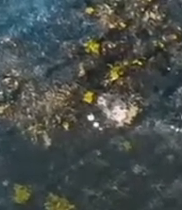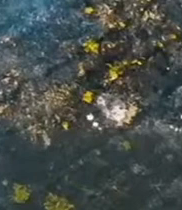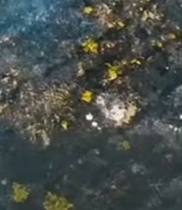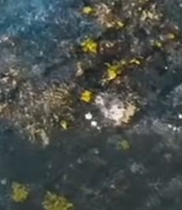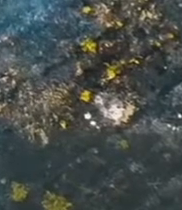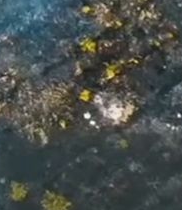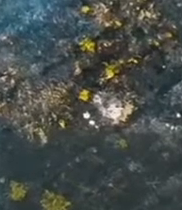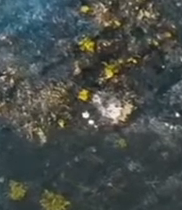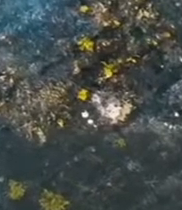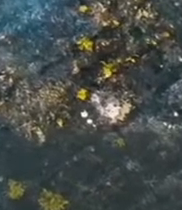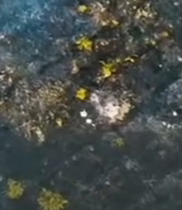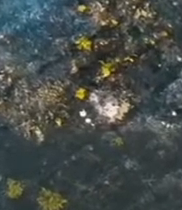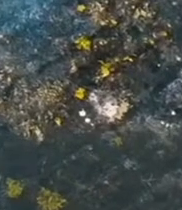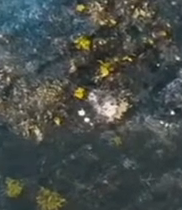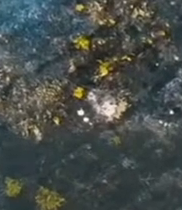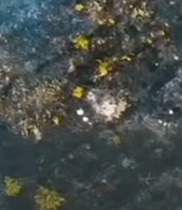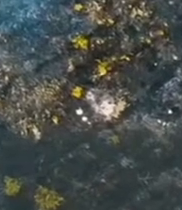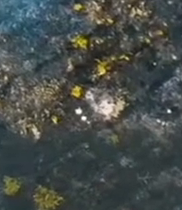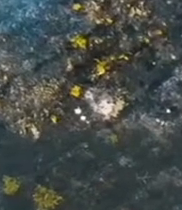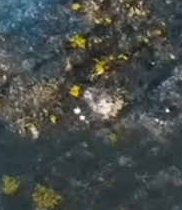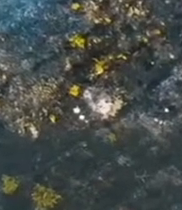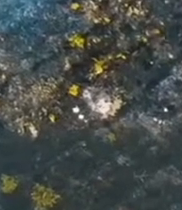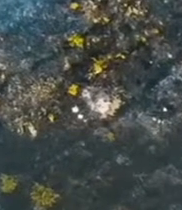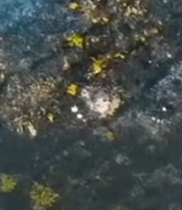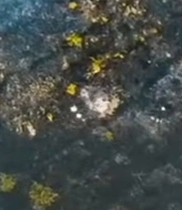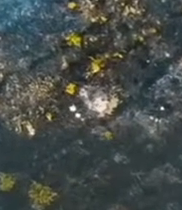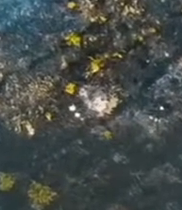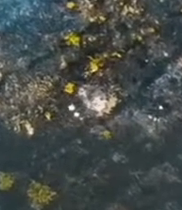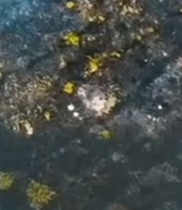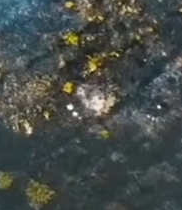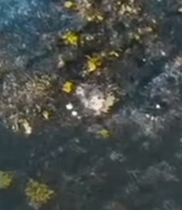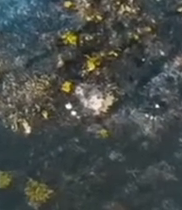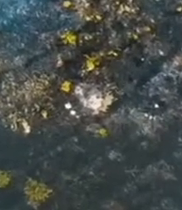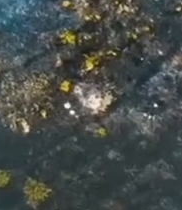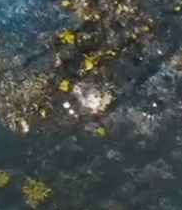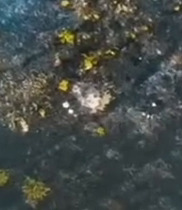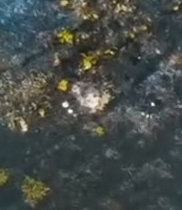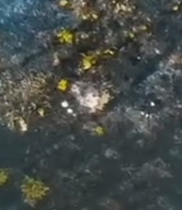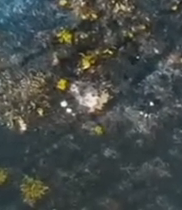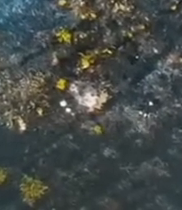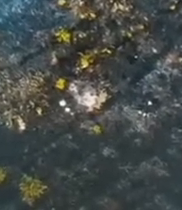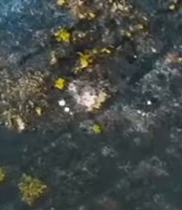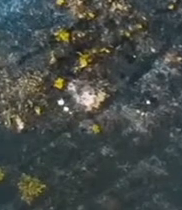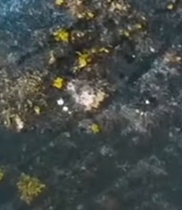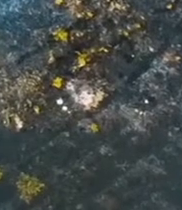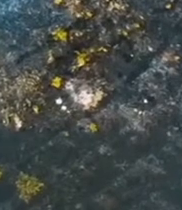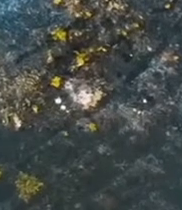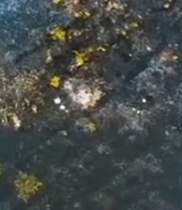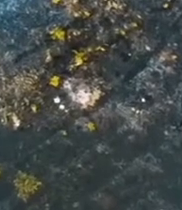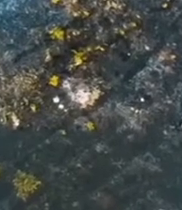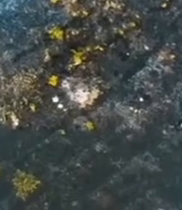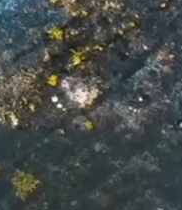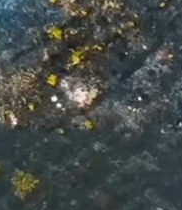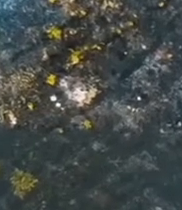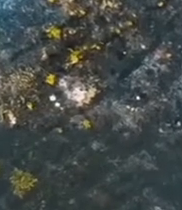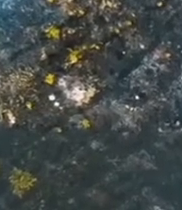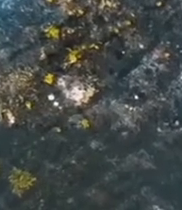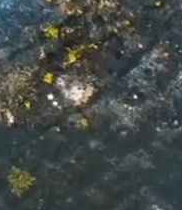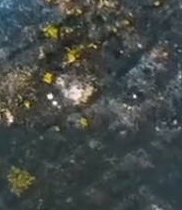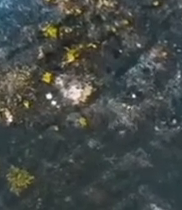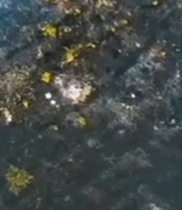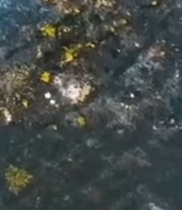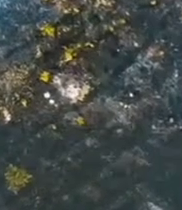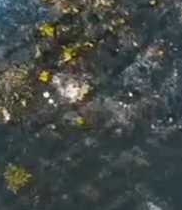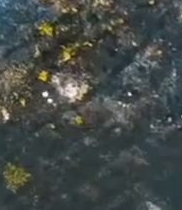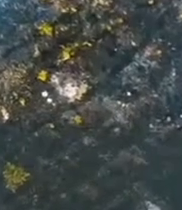invernadero, por lo que la prohibición de ellos, a través del Protocolo de Montreal, también ha mitigado el calentamiento global.